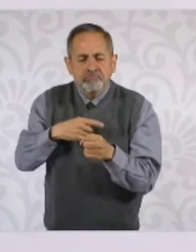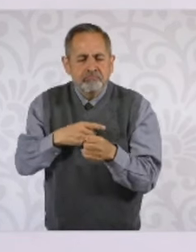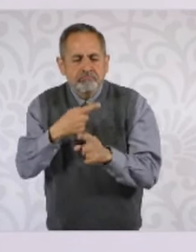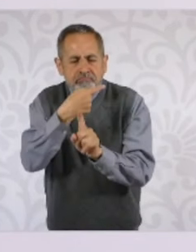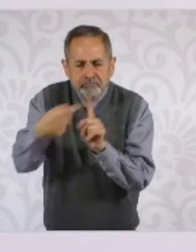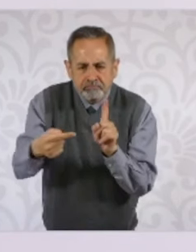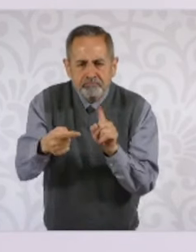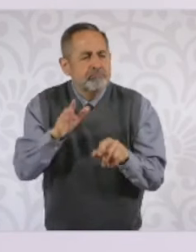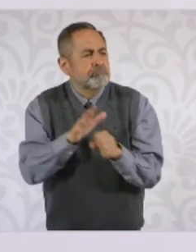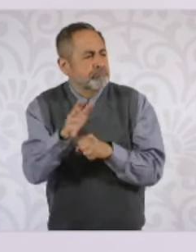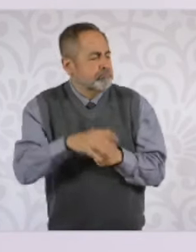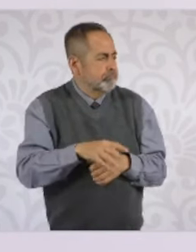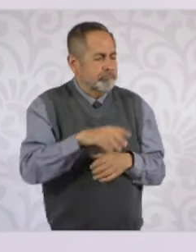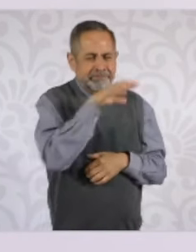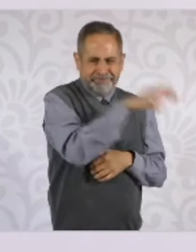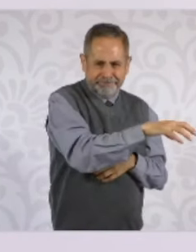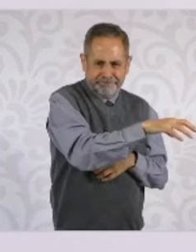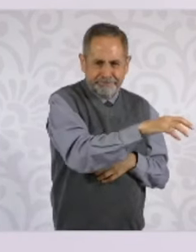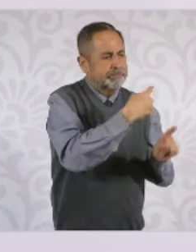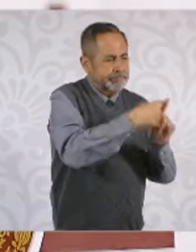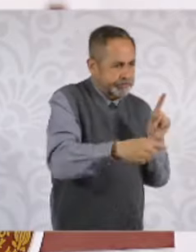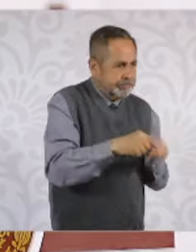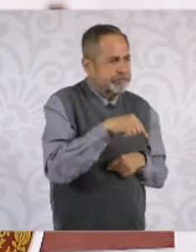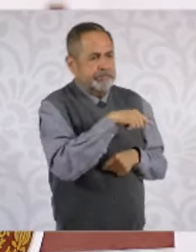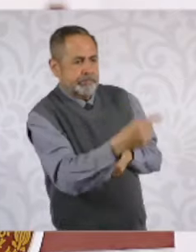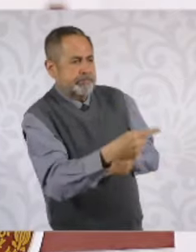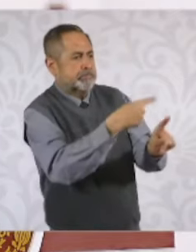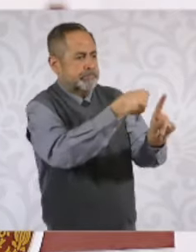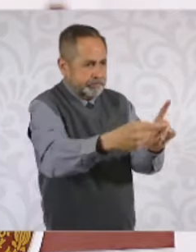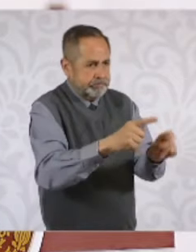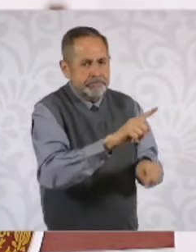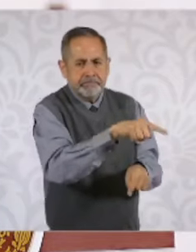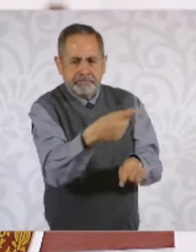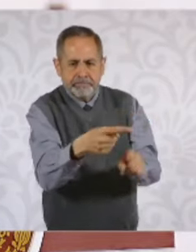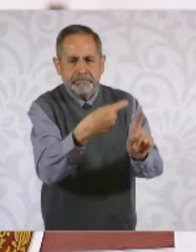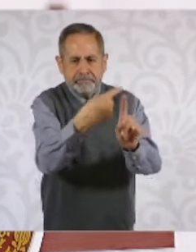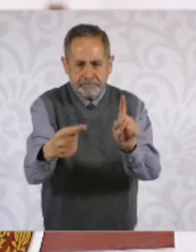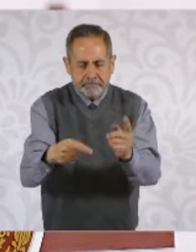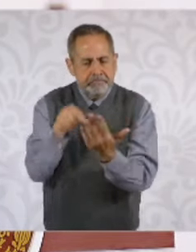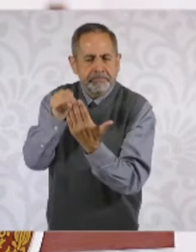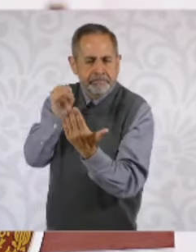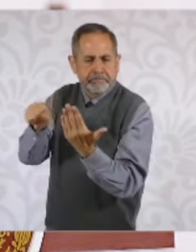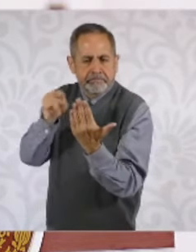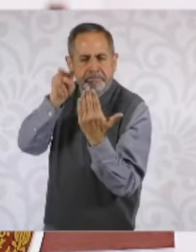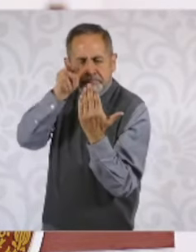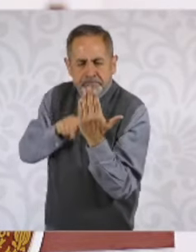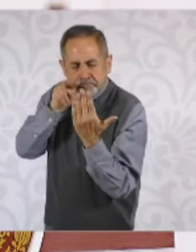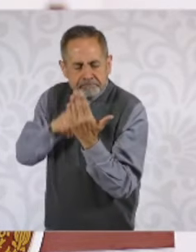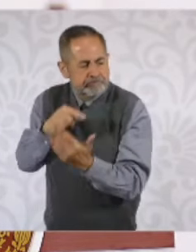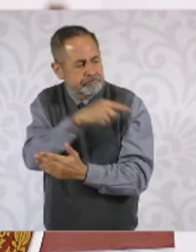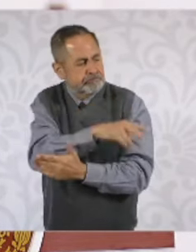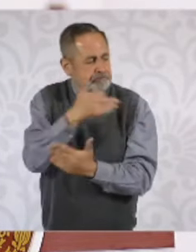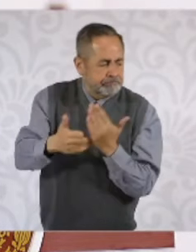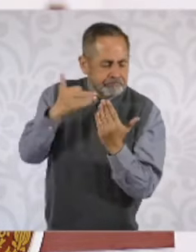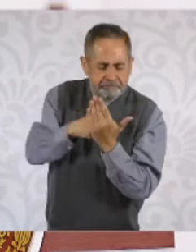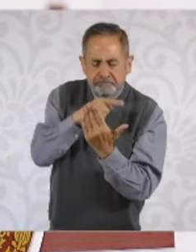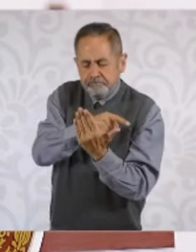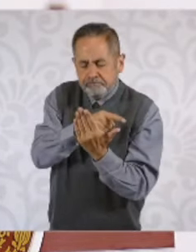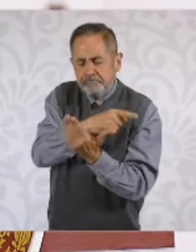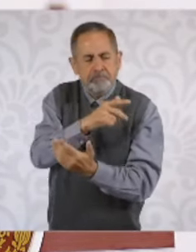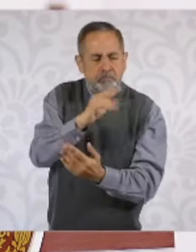en cada circuito judicial, considerando en primer término las vacancias, las renuncias y